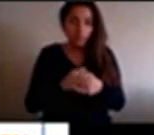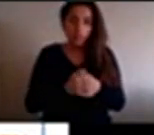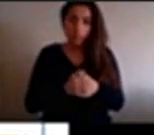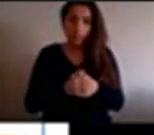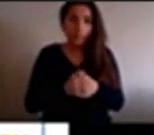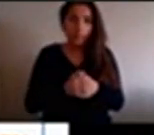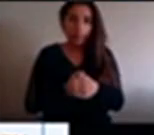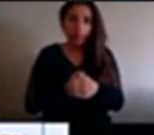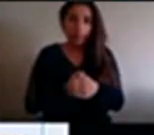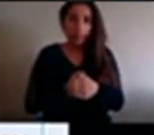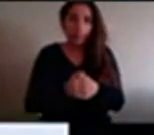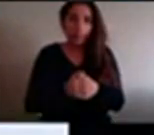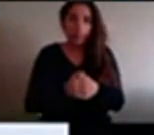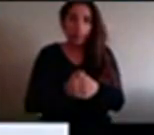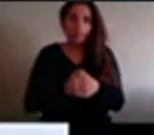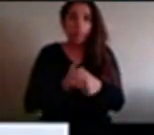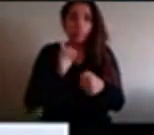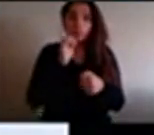por último,